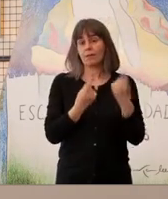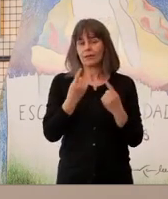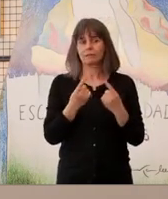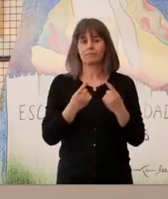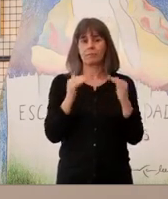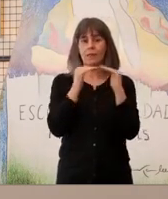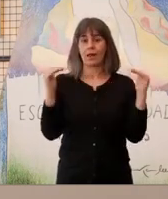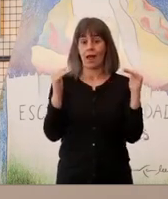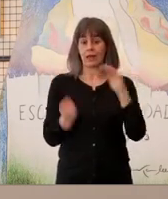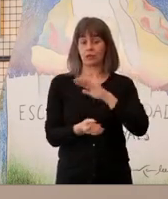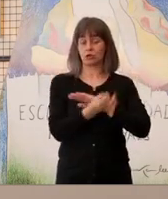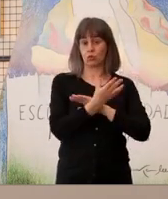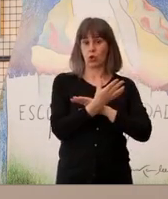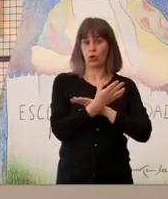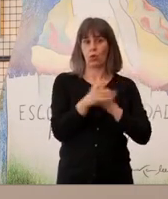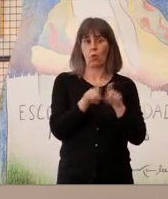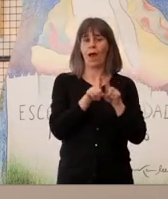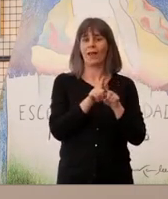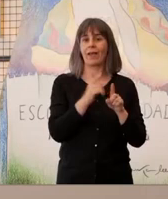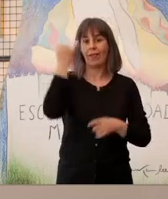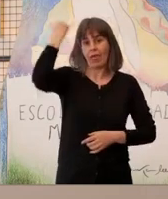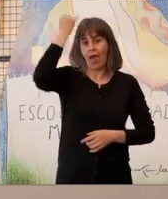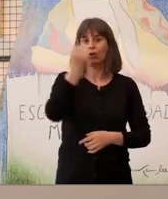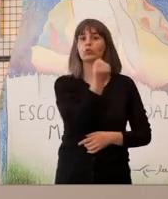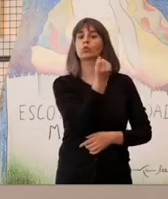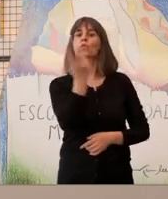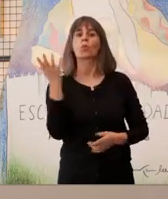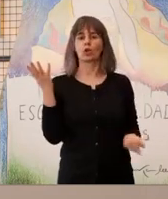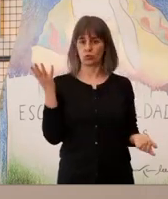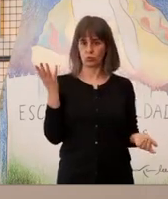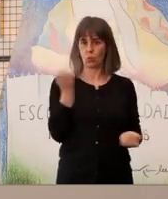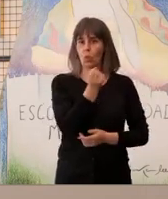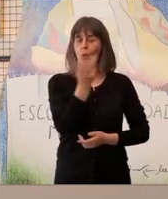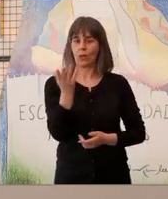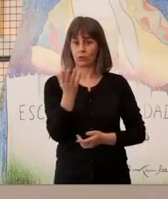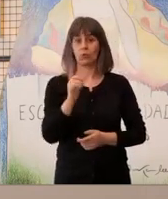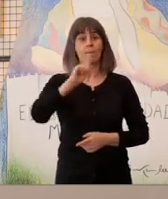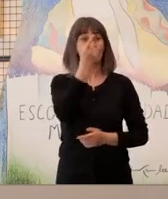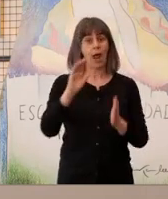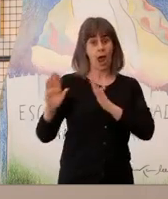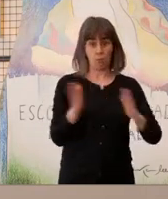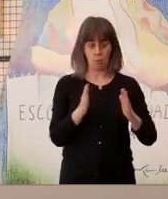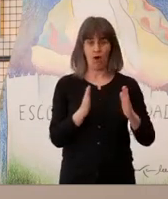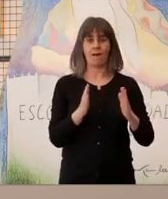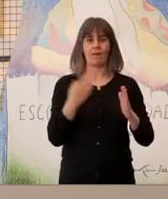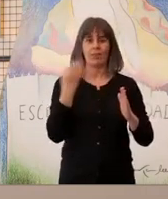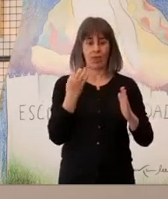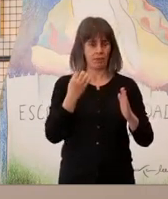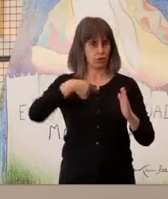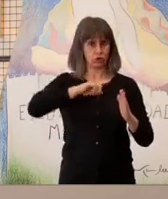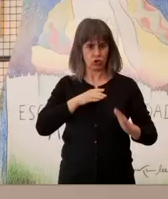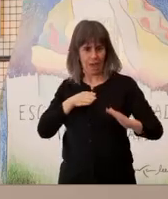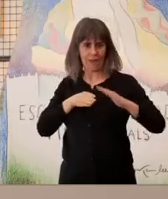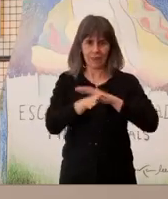como una idea cuantitativa es decir en el primer periodo cuando teníamos que entrar y entrábamos con